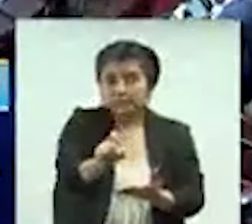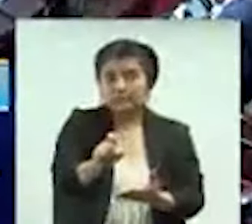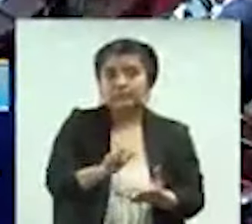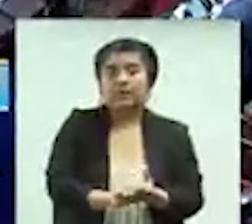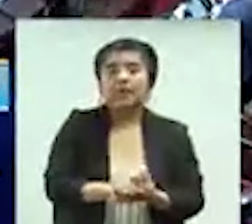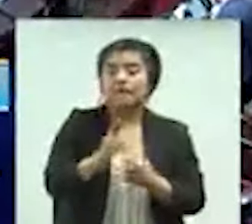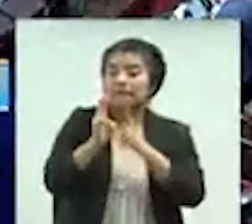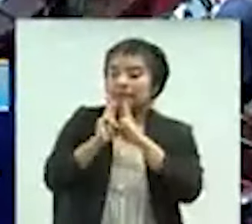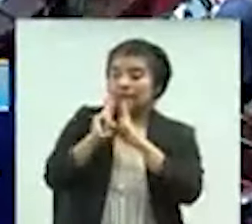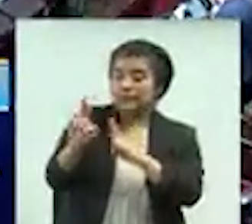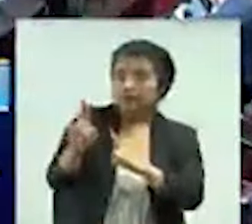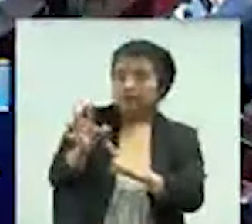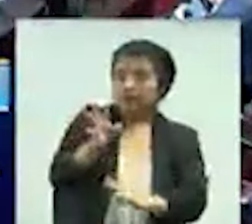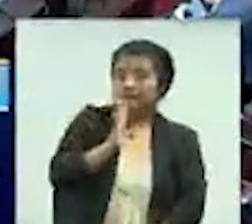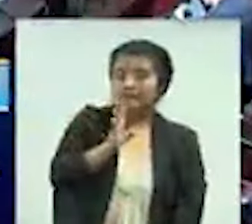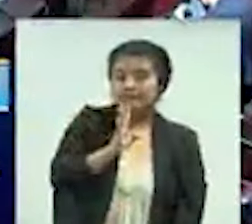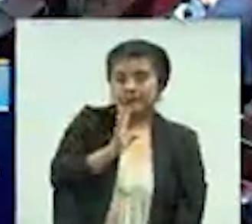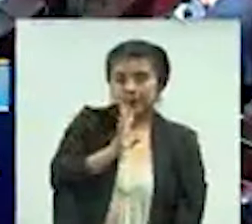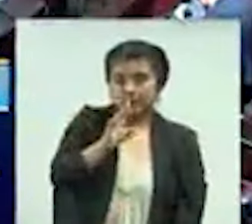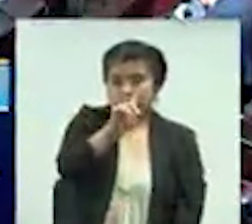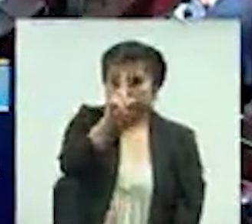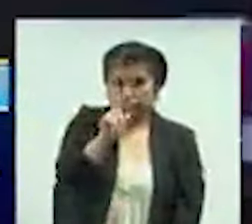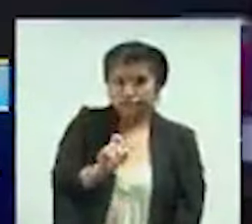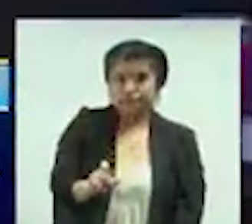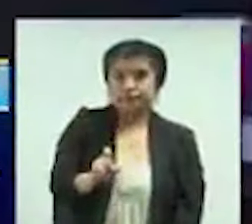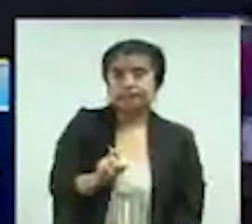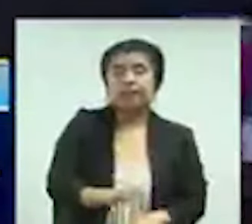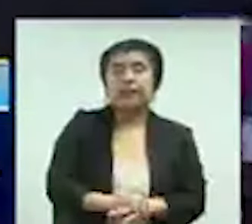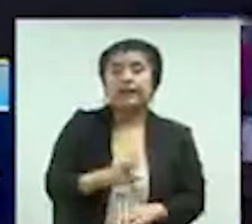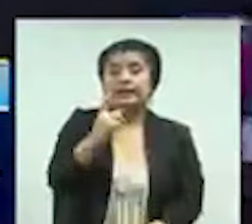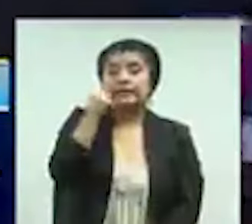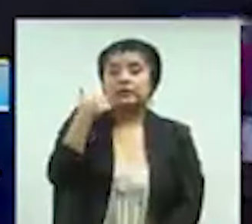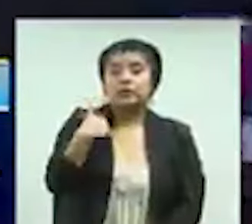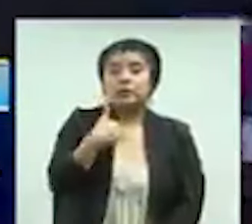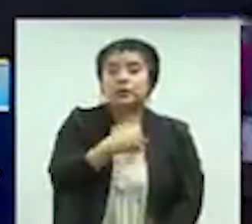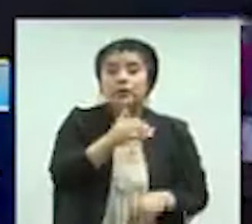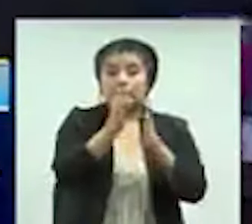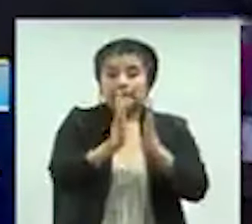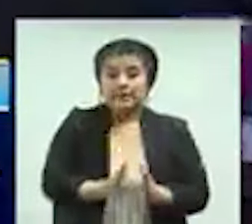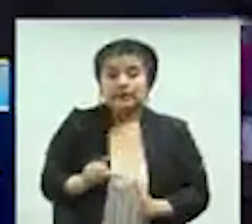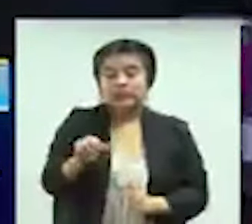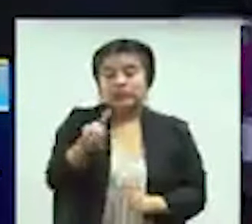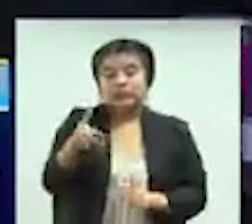Para responder la pregunta formulada, tiene la palabra el señor ministro de Relaciones Exteriores.